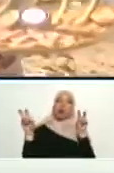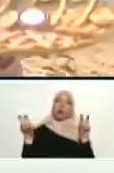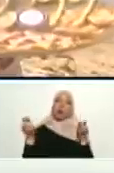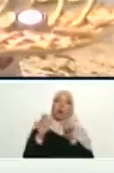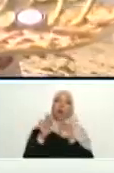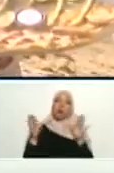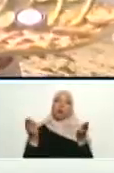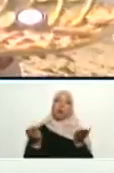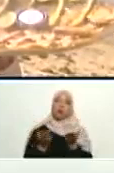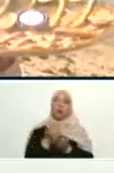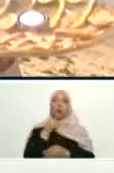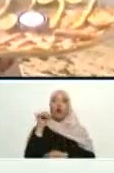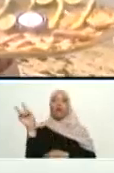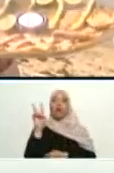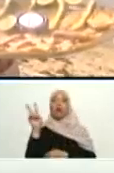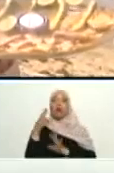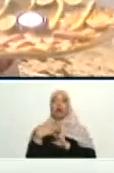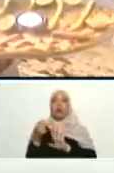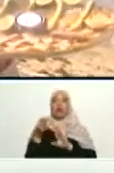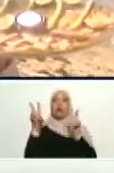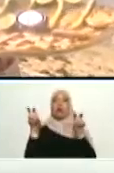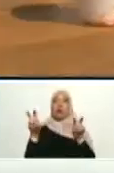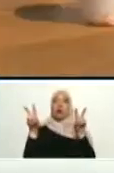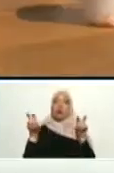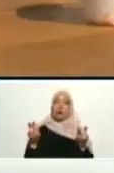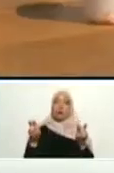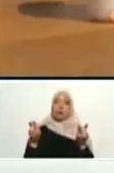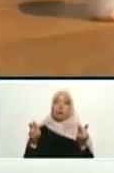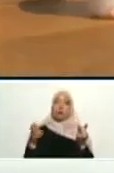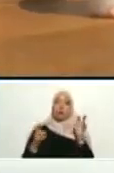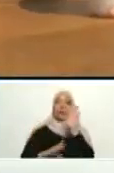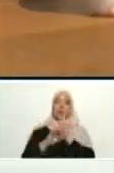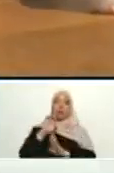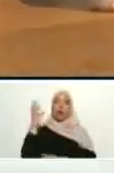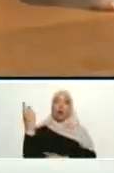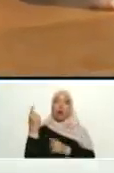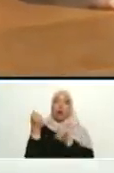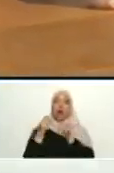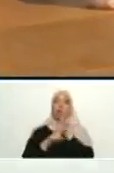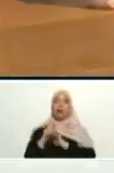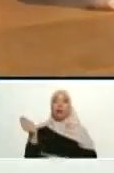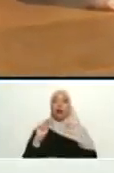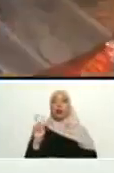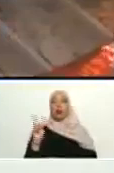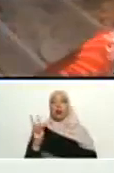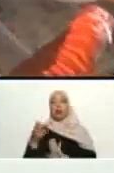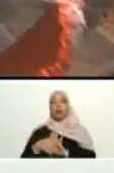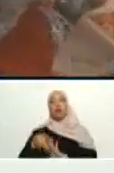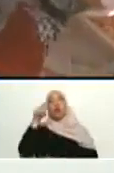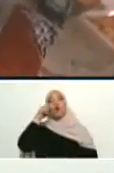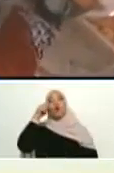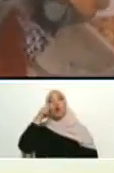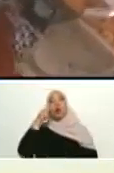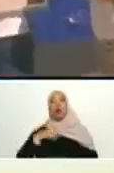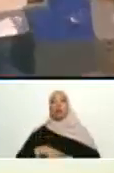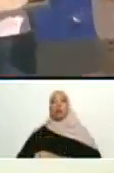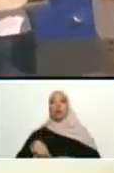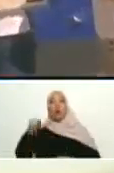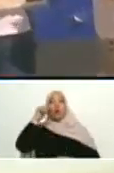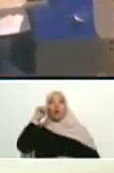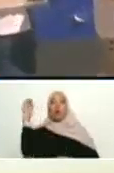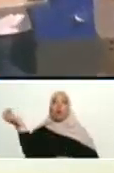modelo económico venezolano, de la nueva etapa del renacimiento económico de Venezuela. Turismo, turismo, turismo y